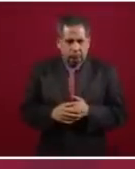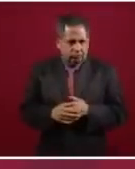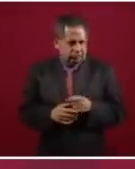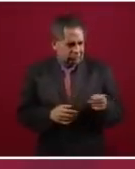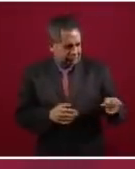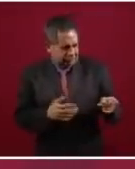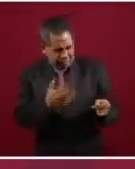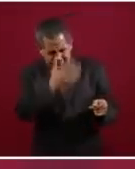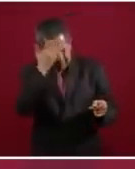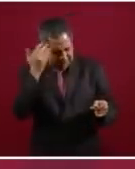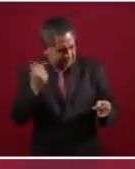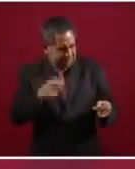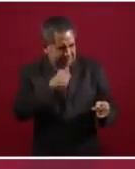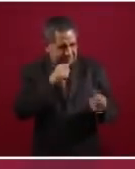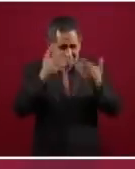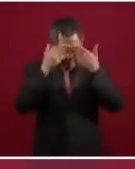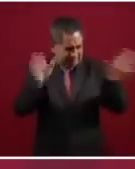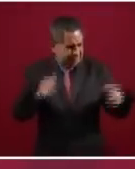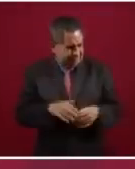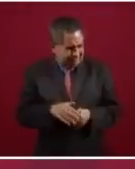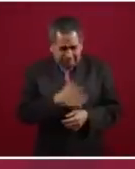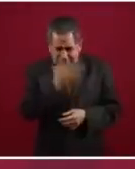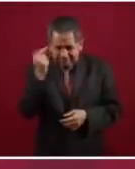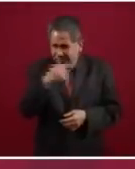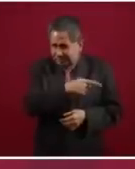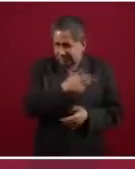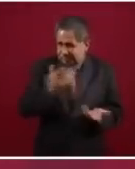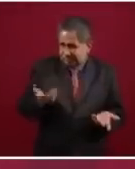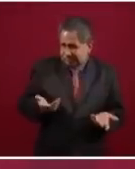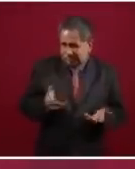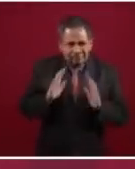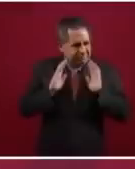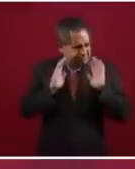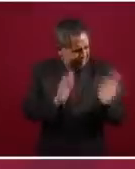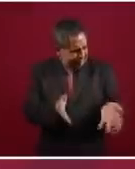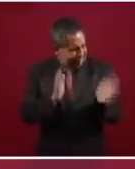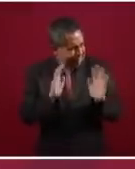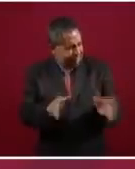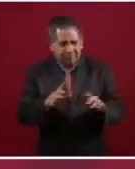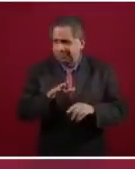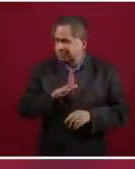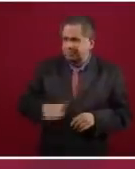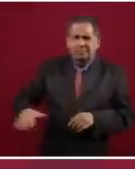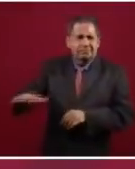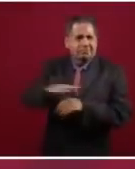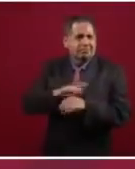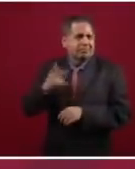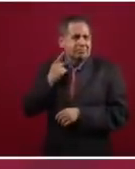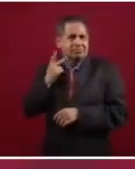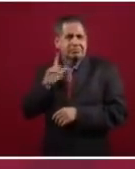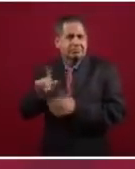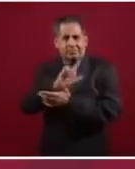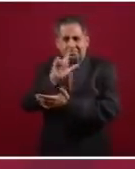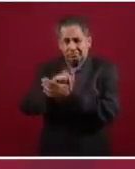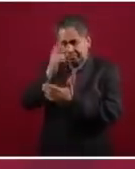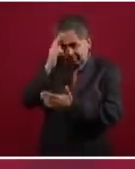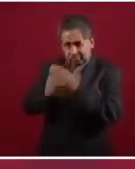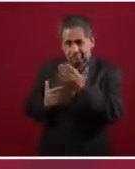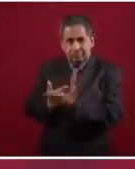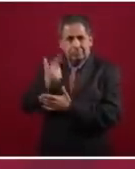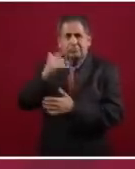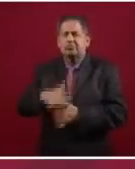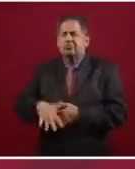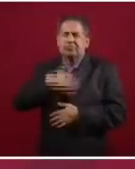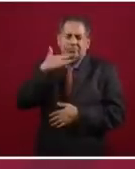informado. Ya en el caso de los políticos es delito grave la